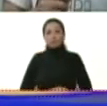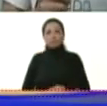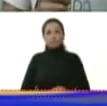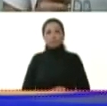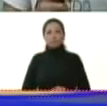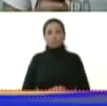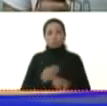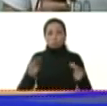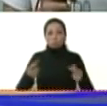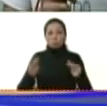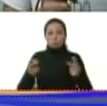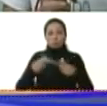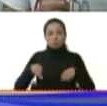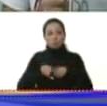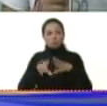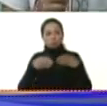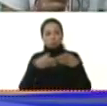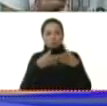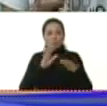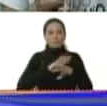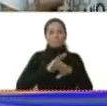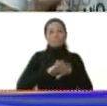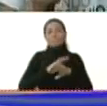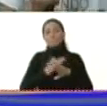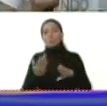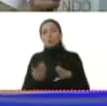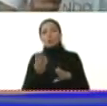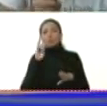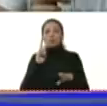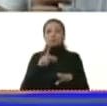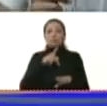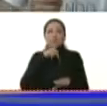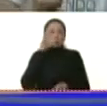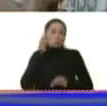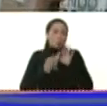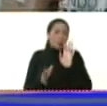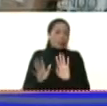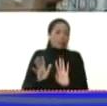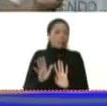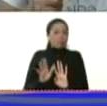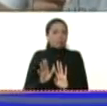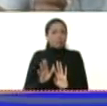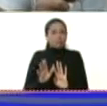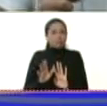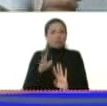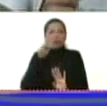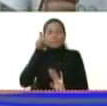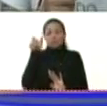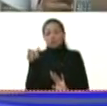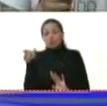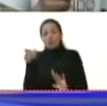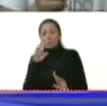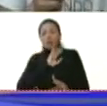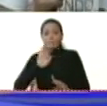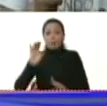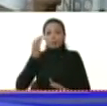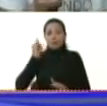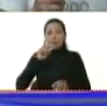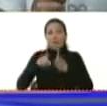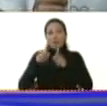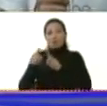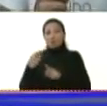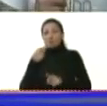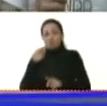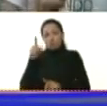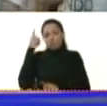gran motivación por parte de la gente, porque para mala suerte de los pavosos de la patria, que los hay, y usted sabe quiénes